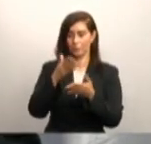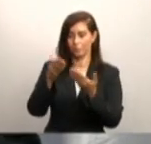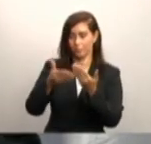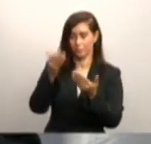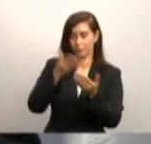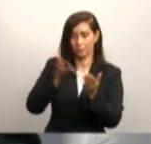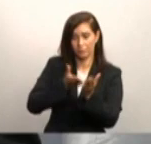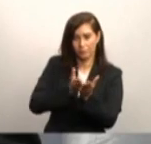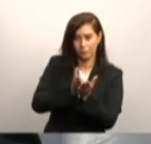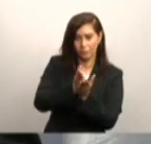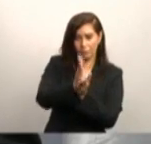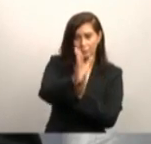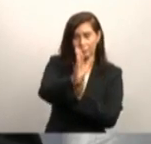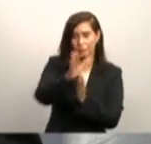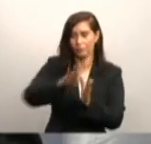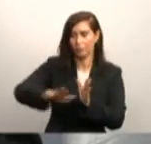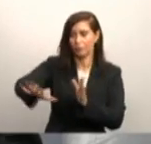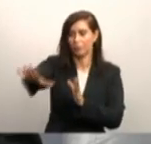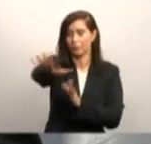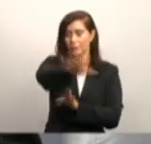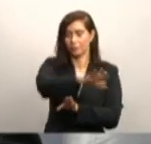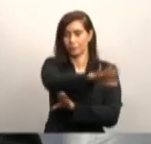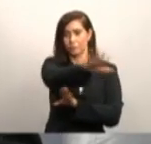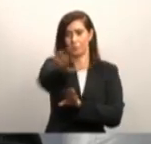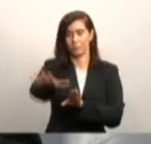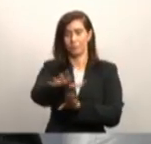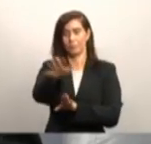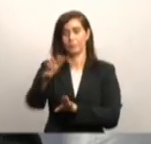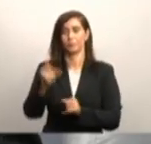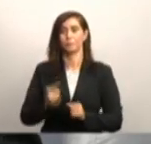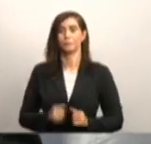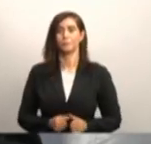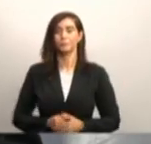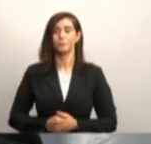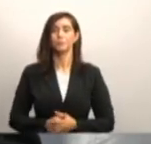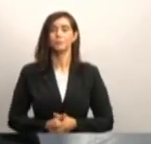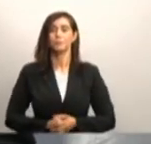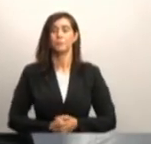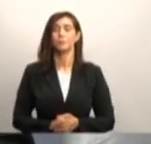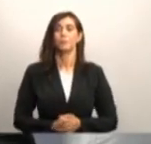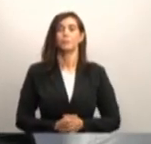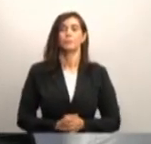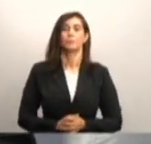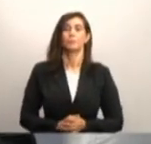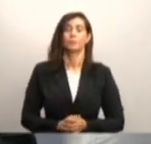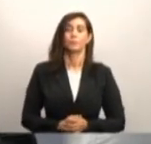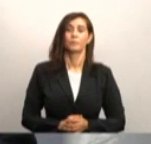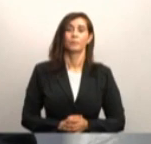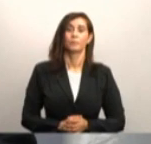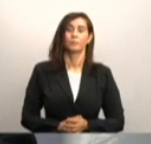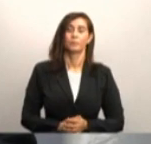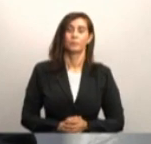vía de acceso alterna que se había planteado.